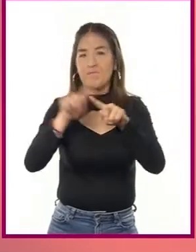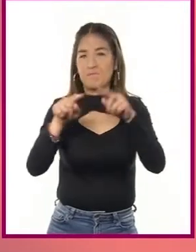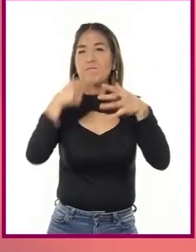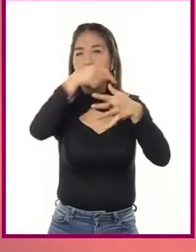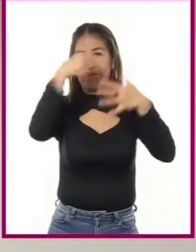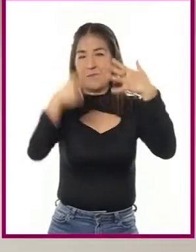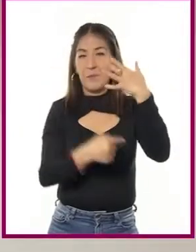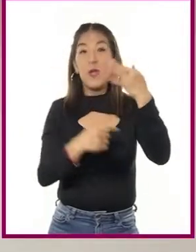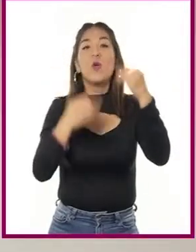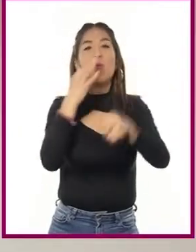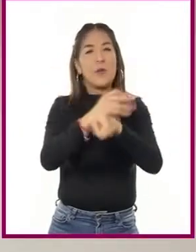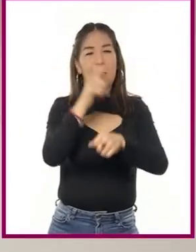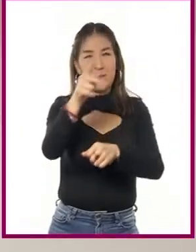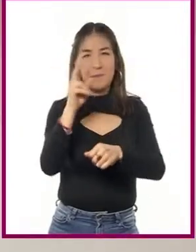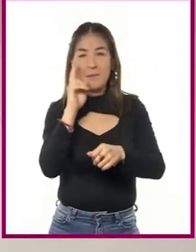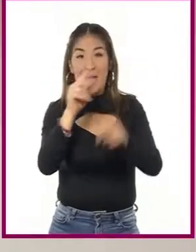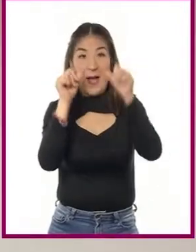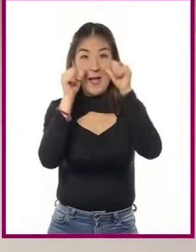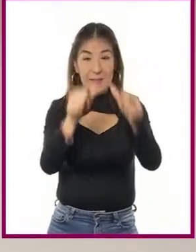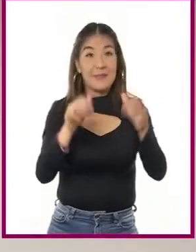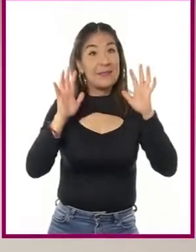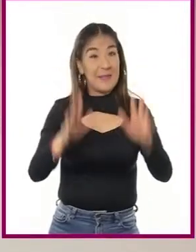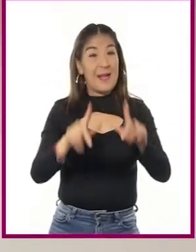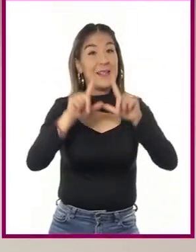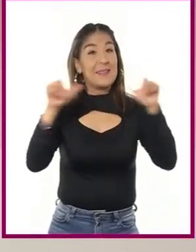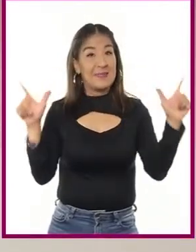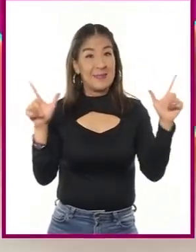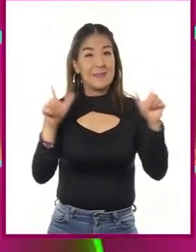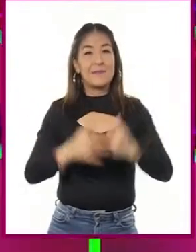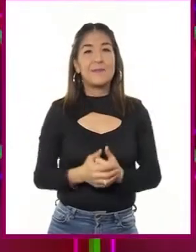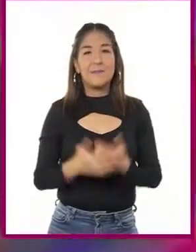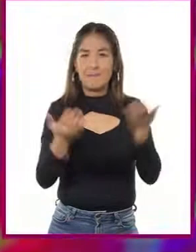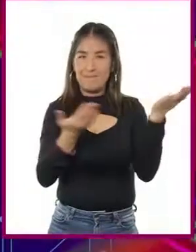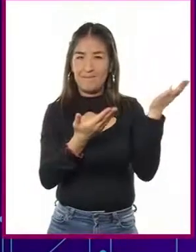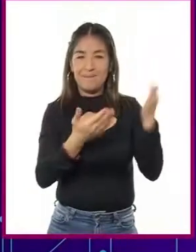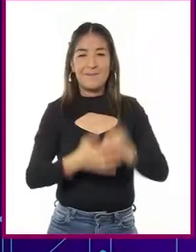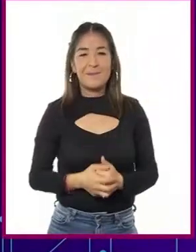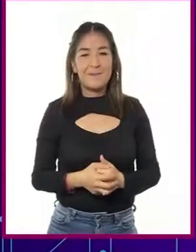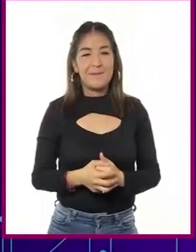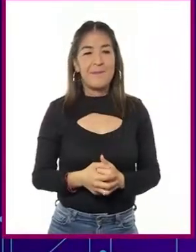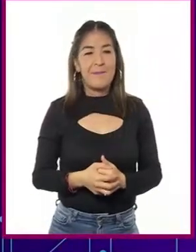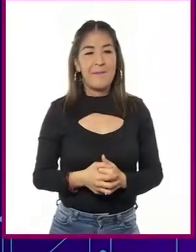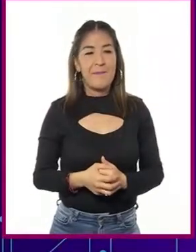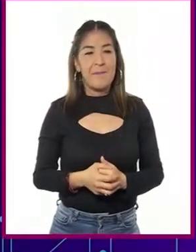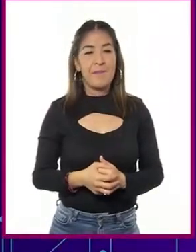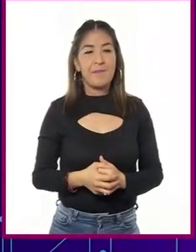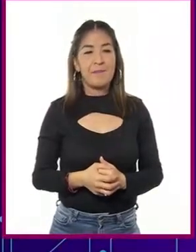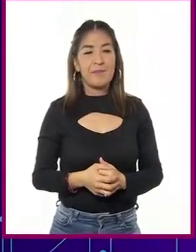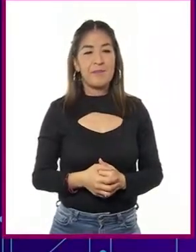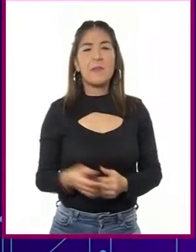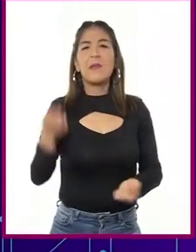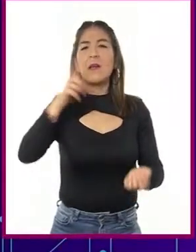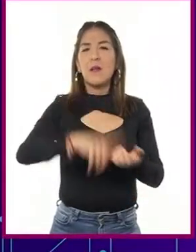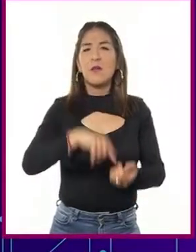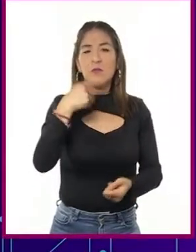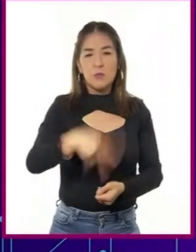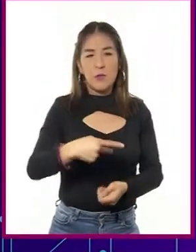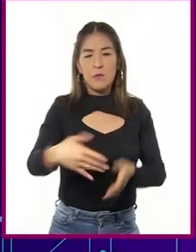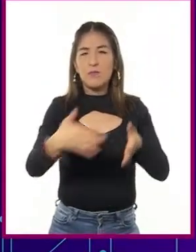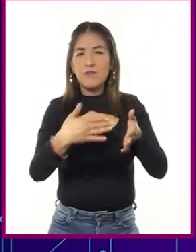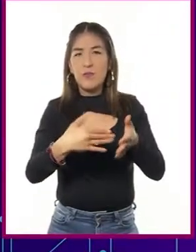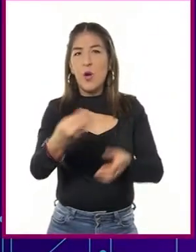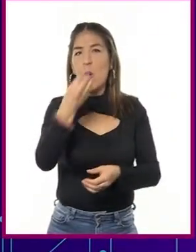ellos, presten atención. ¿Están listas y listos? Pronunciar a la gastronomía ancestral de México